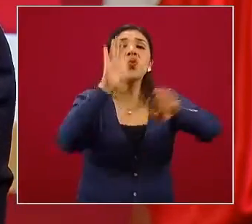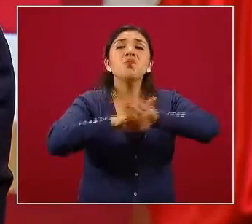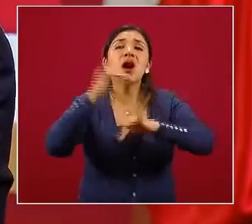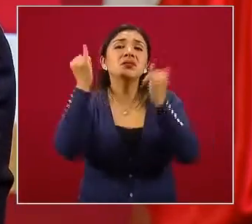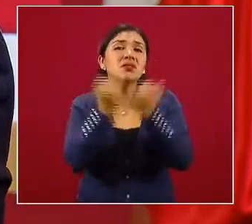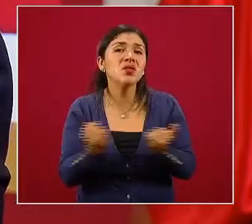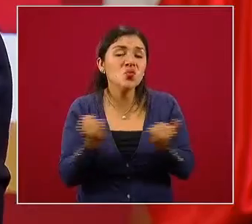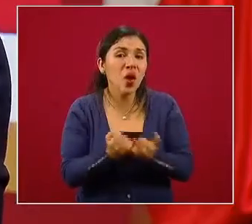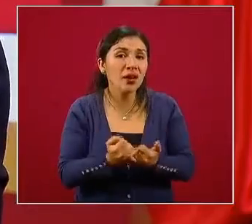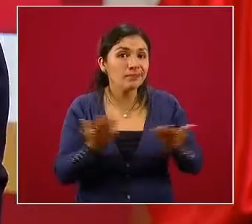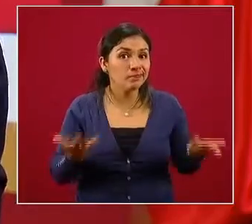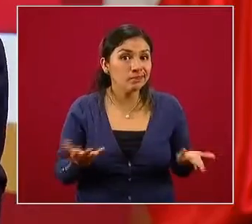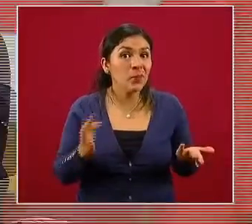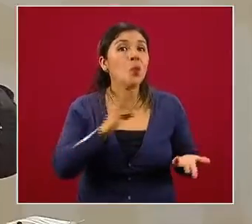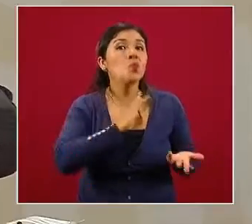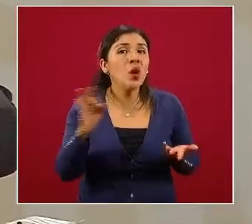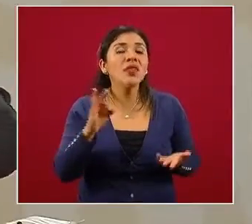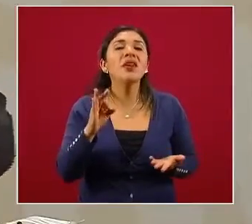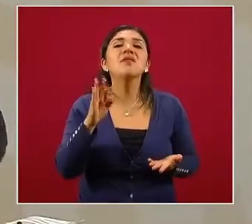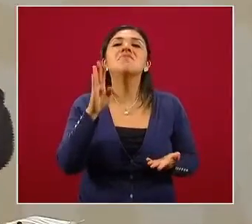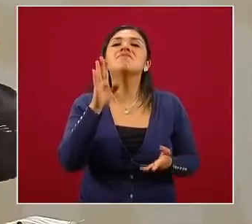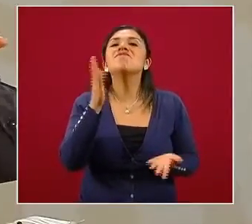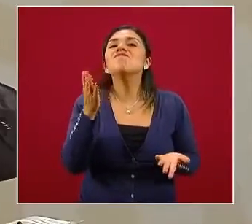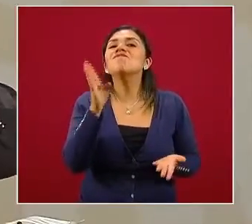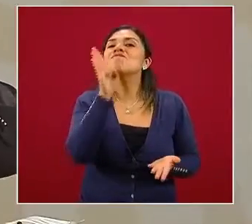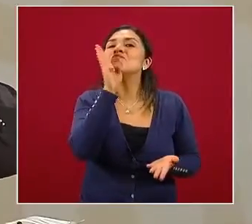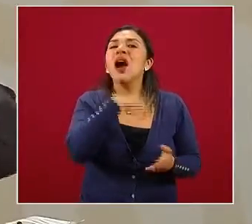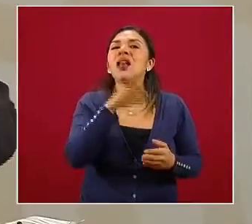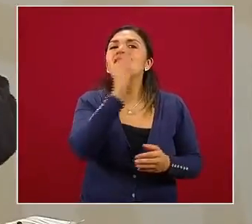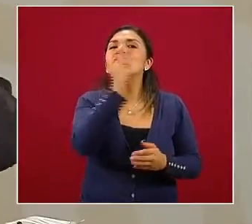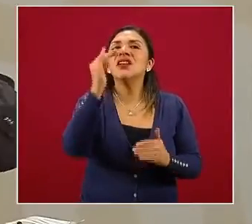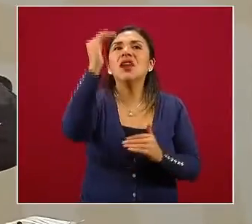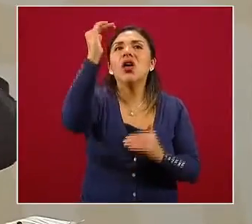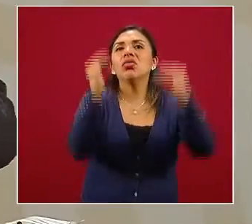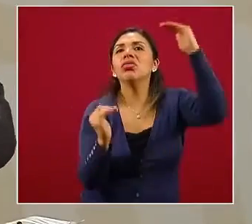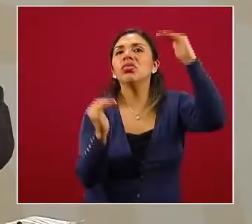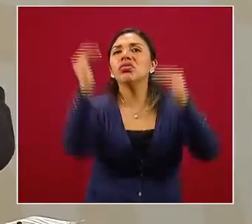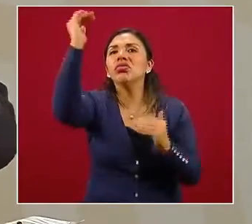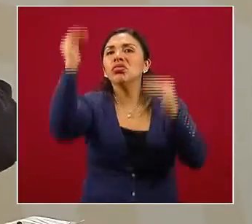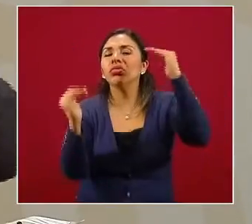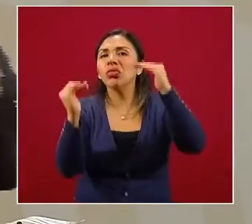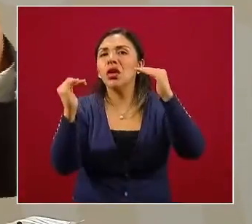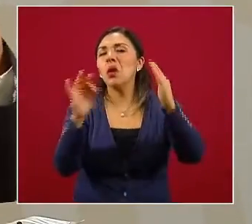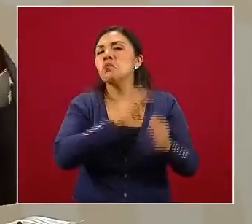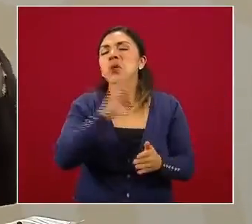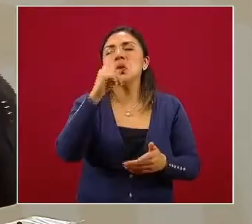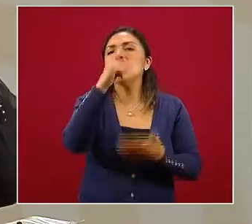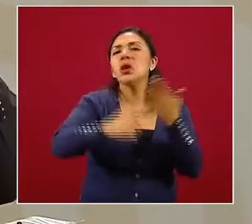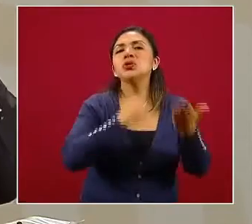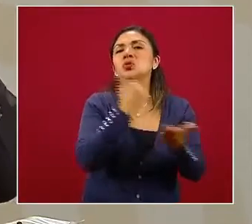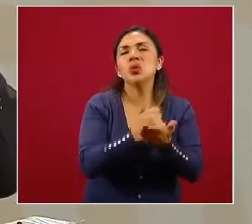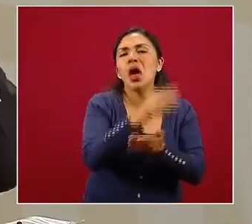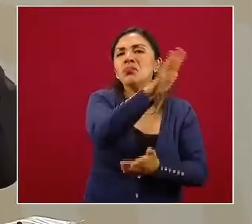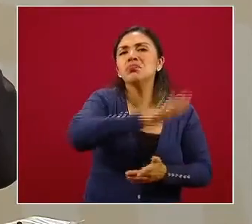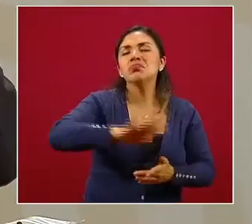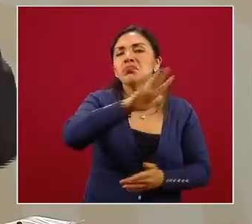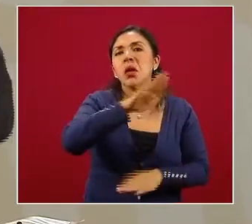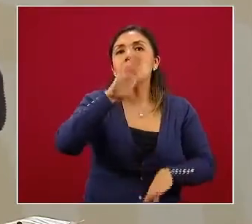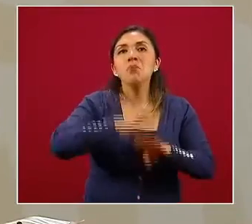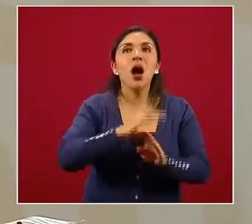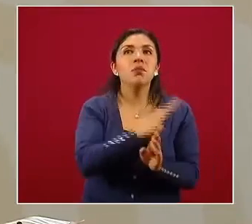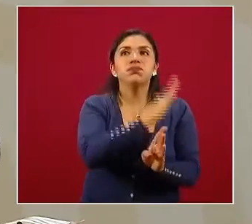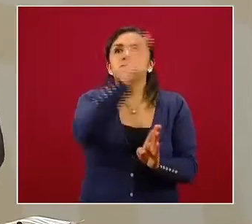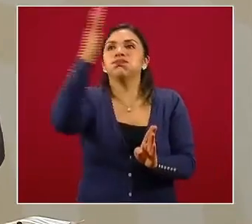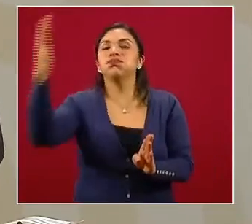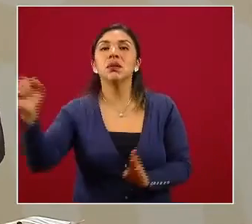en un momento dado puede haber un desfase tan grande, podría ser que una zona metropolitana se vaya hasta